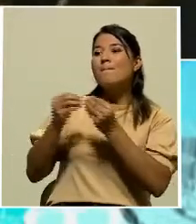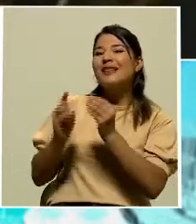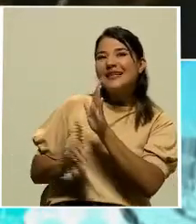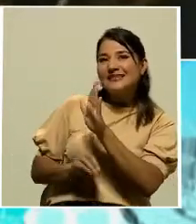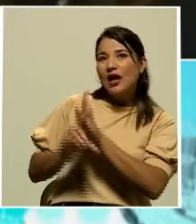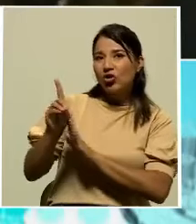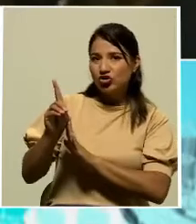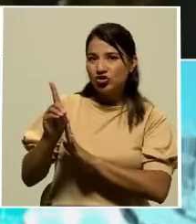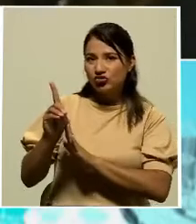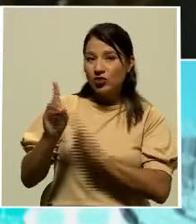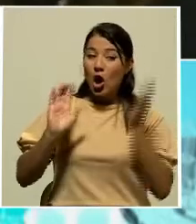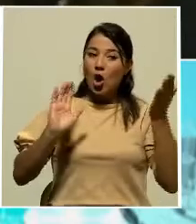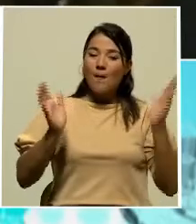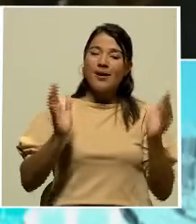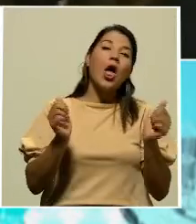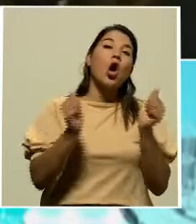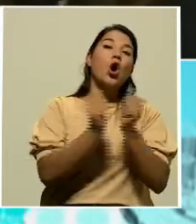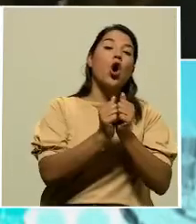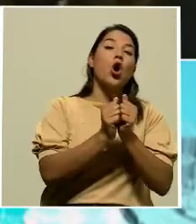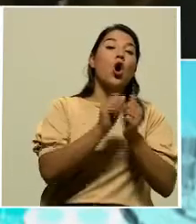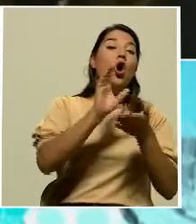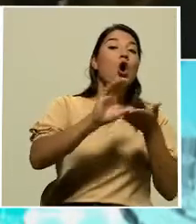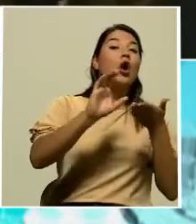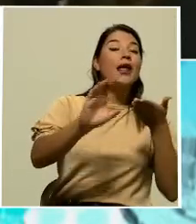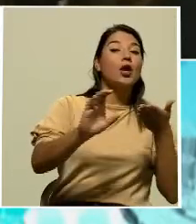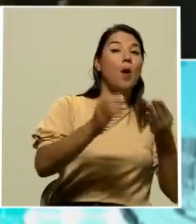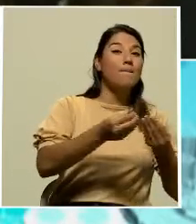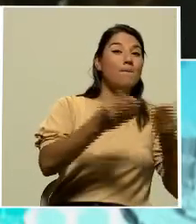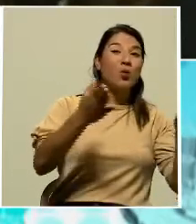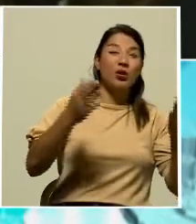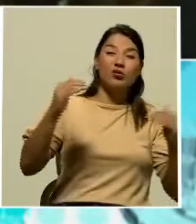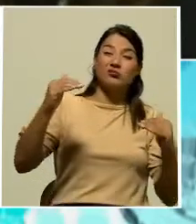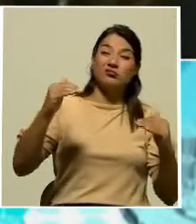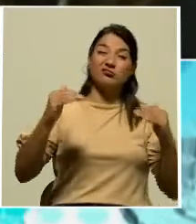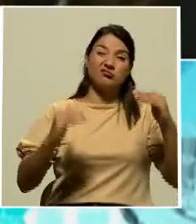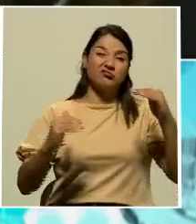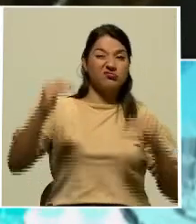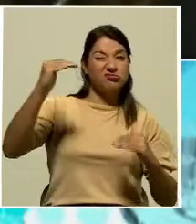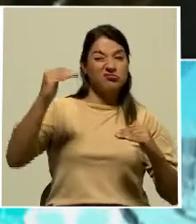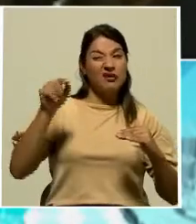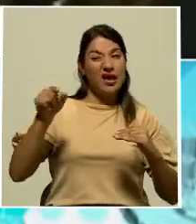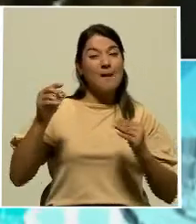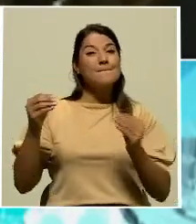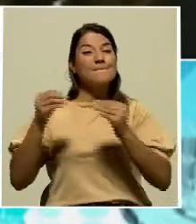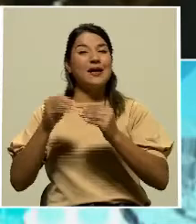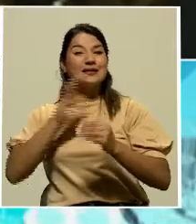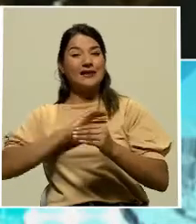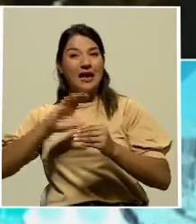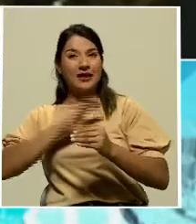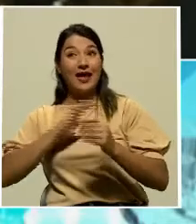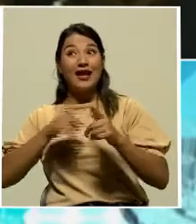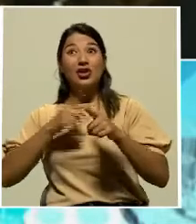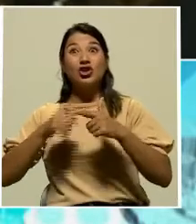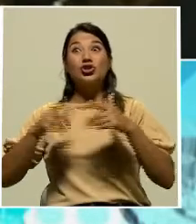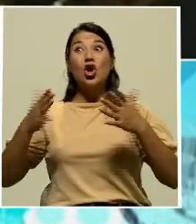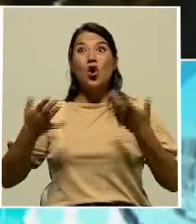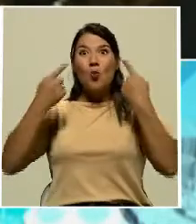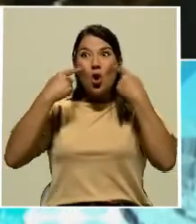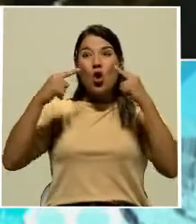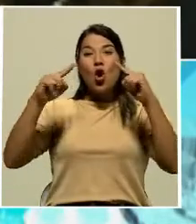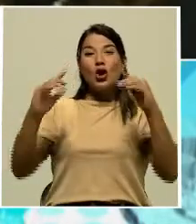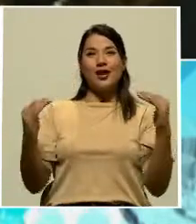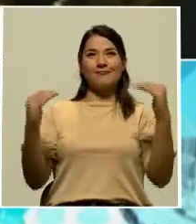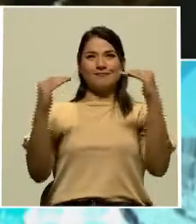cerrar esa brecha educativa que al final resulta en una brecha de oportunidades laborales a futuro,